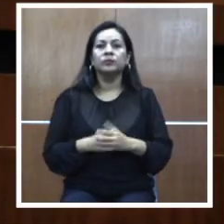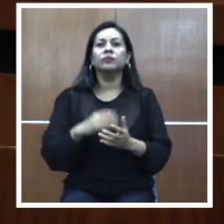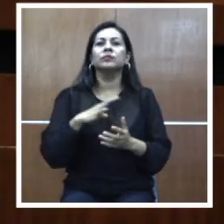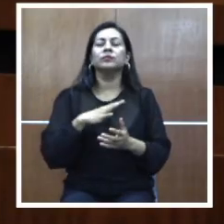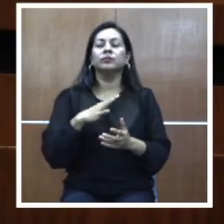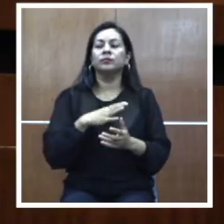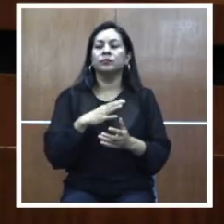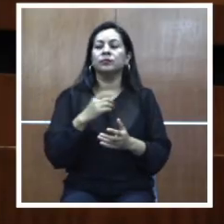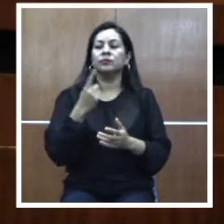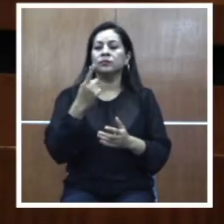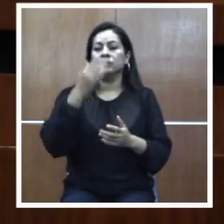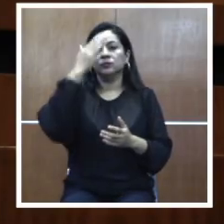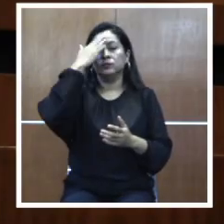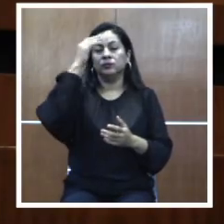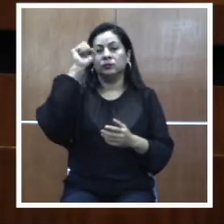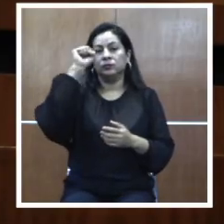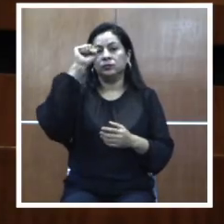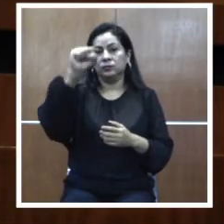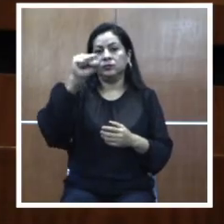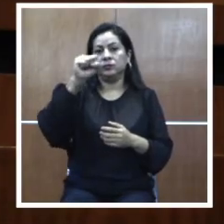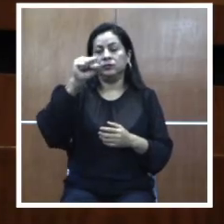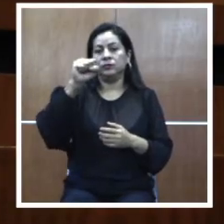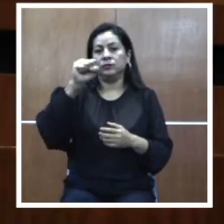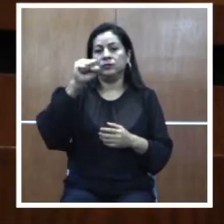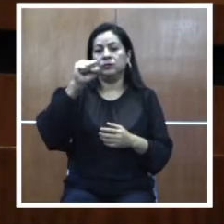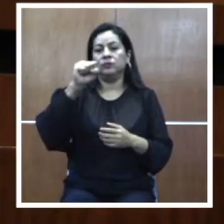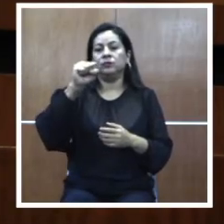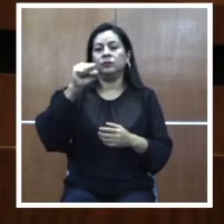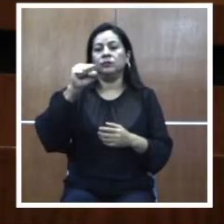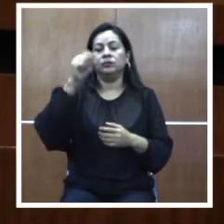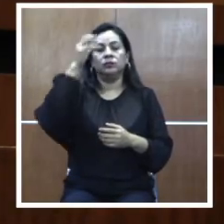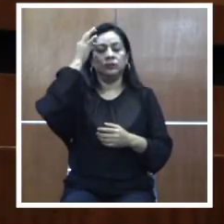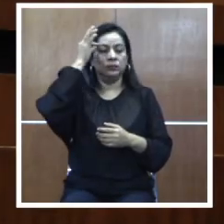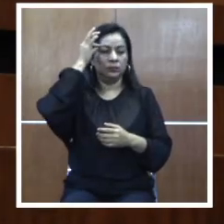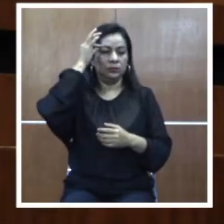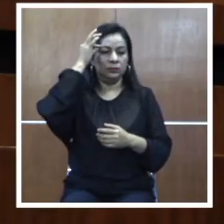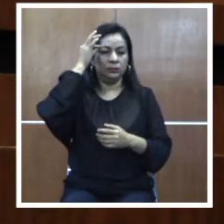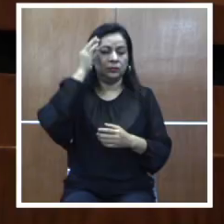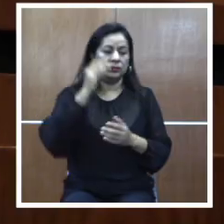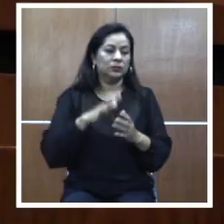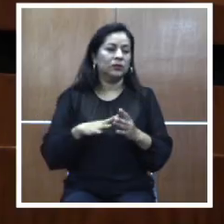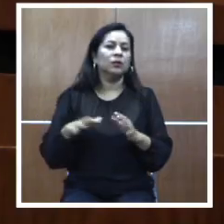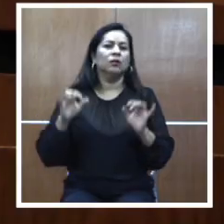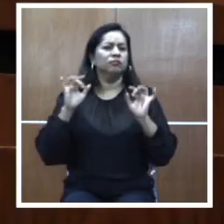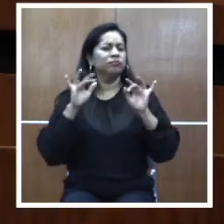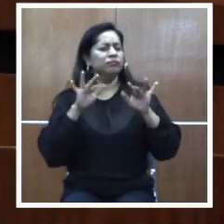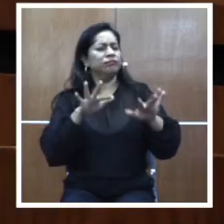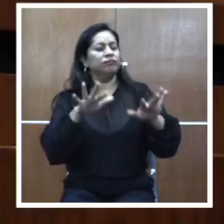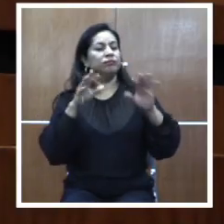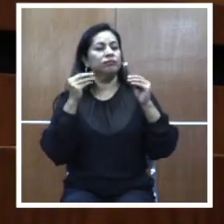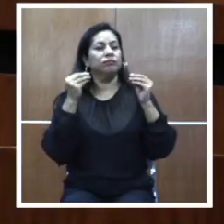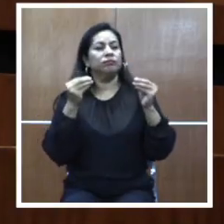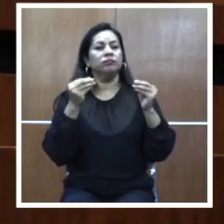incluso a un líder sindical del sector servicios y a varios manifestantes